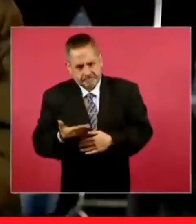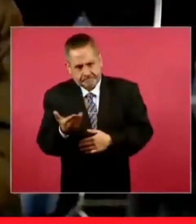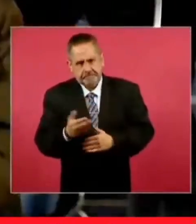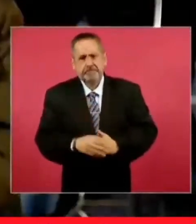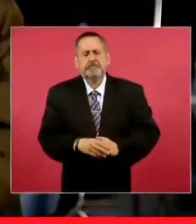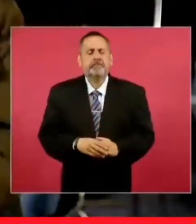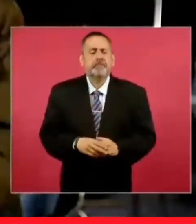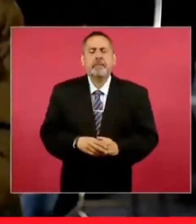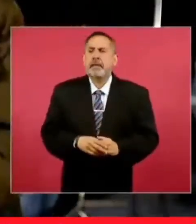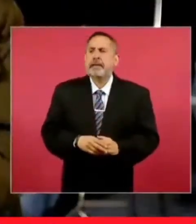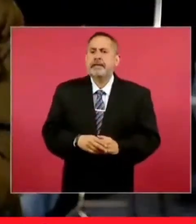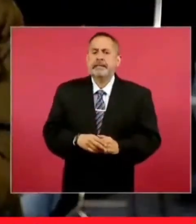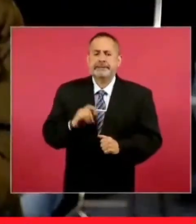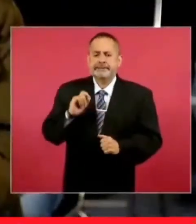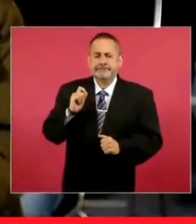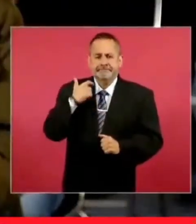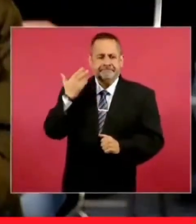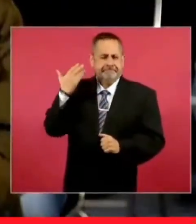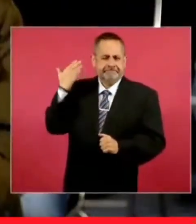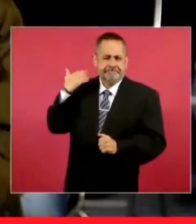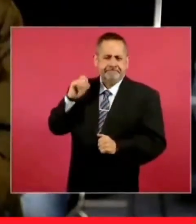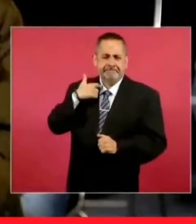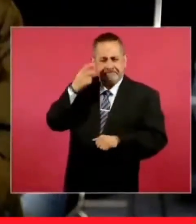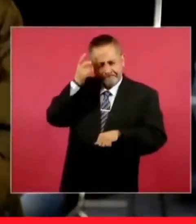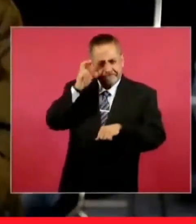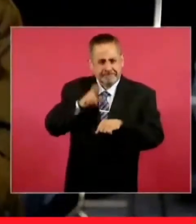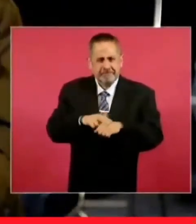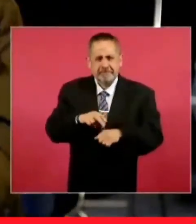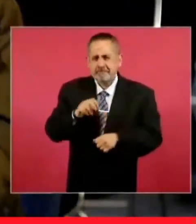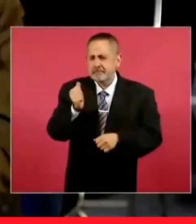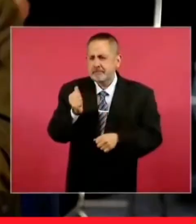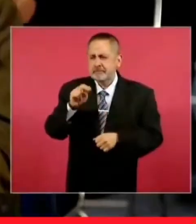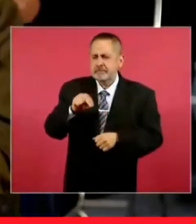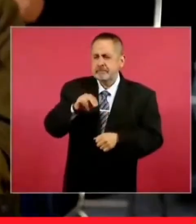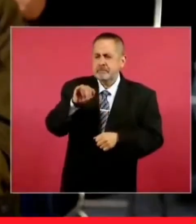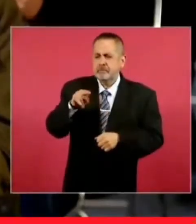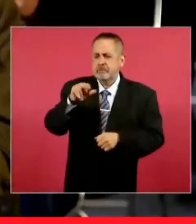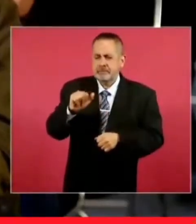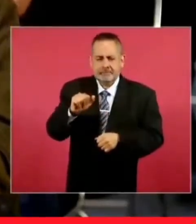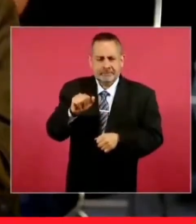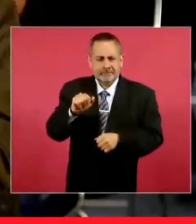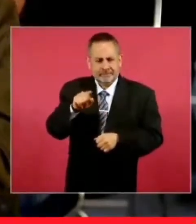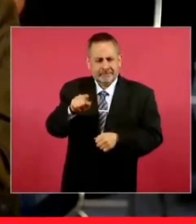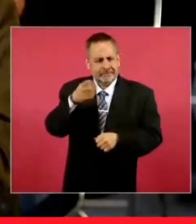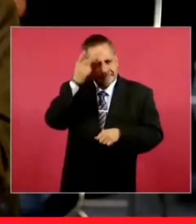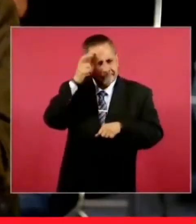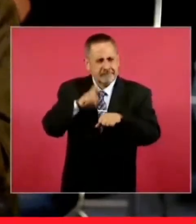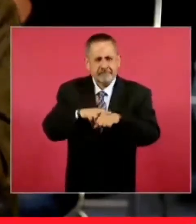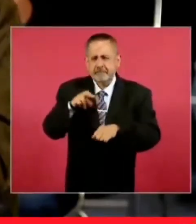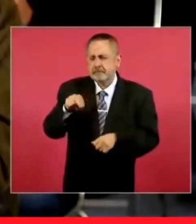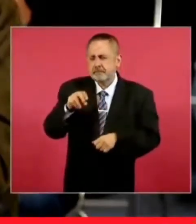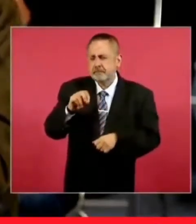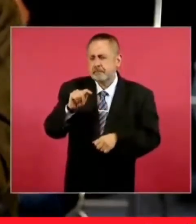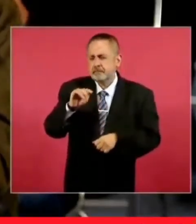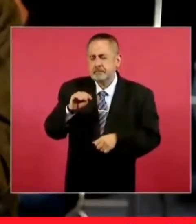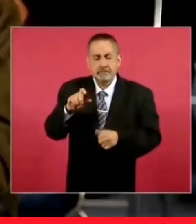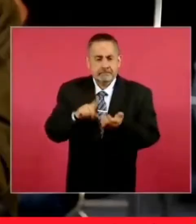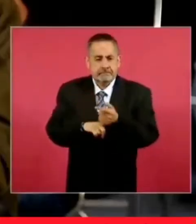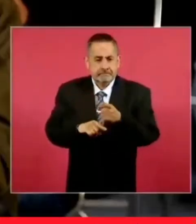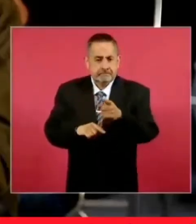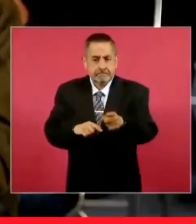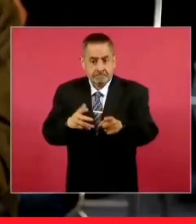La exdirectora de Notimex, San Juana Martínez, reaccionó a lo dicho por usted en cuanto a que si tenía pruebas de